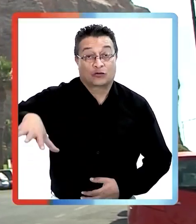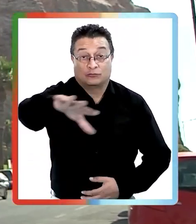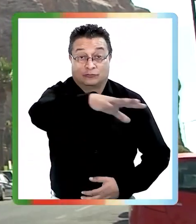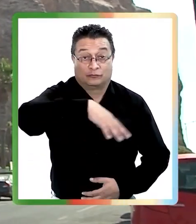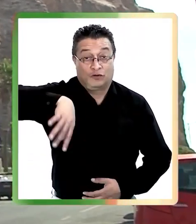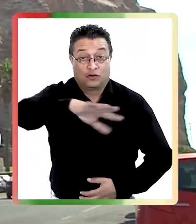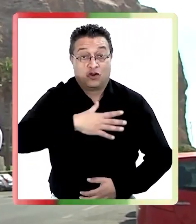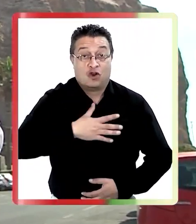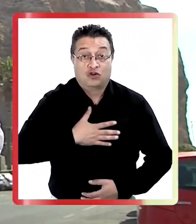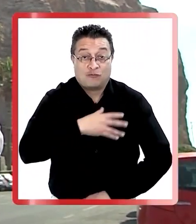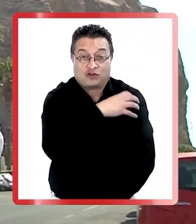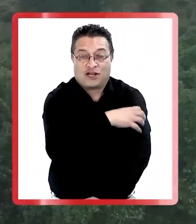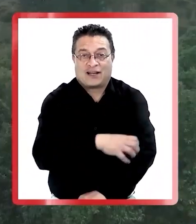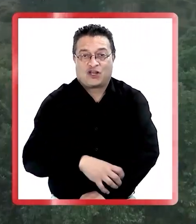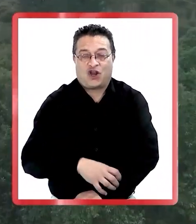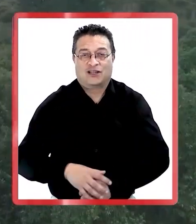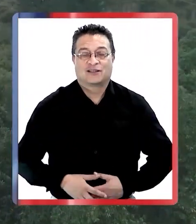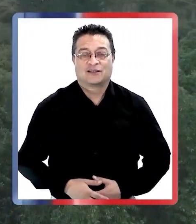Somos las regiones.